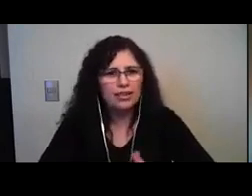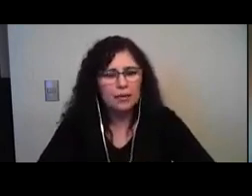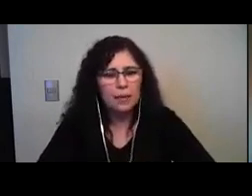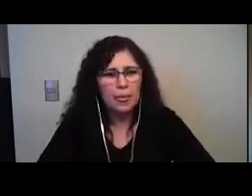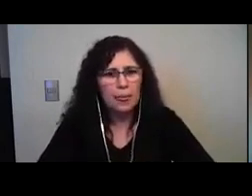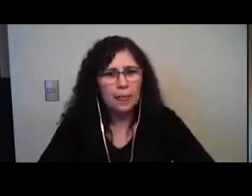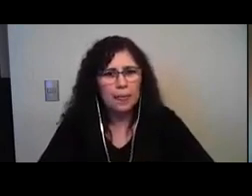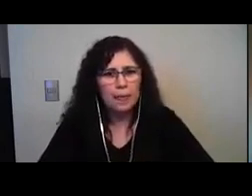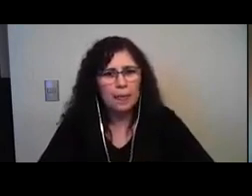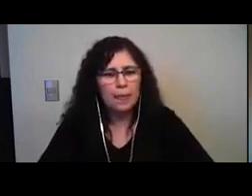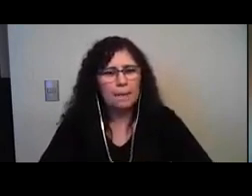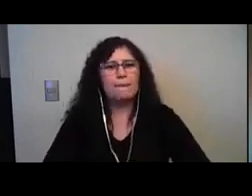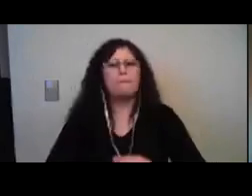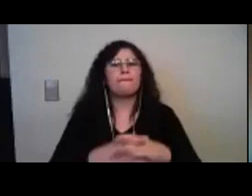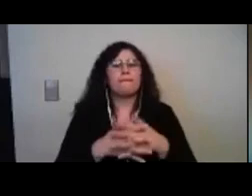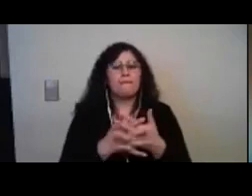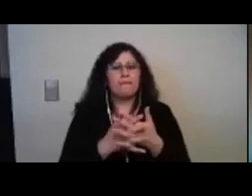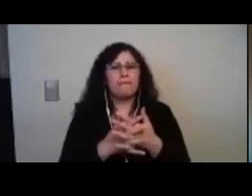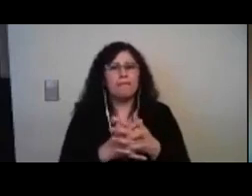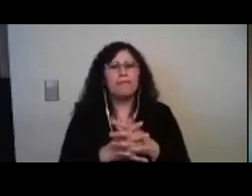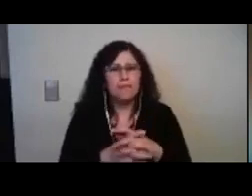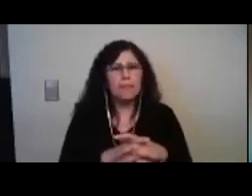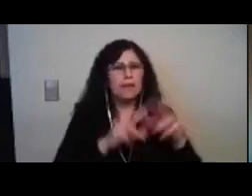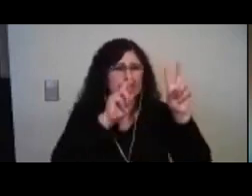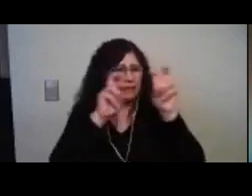serán? Los temas de esta primera